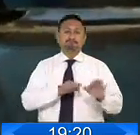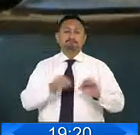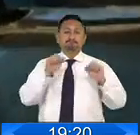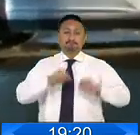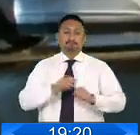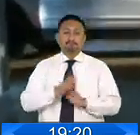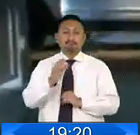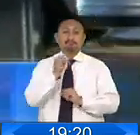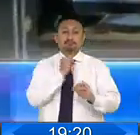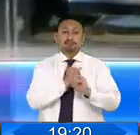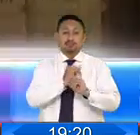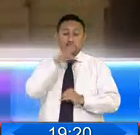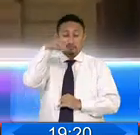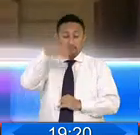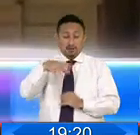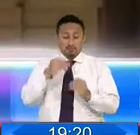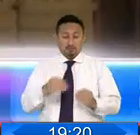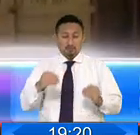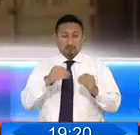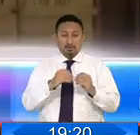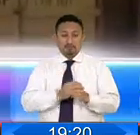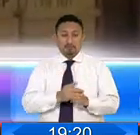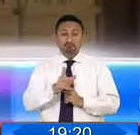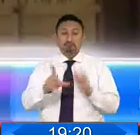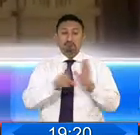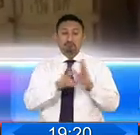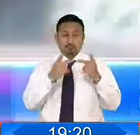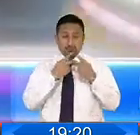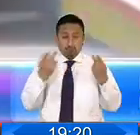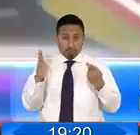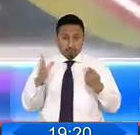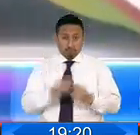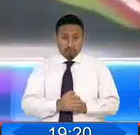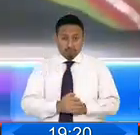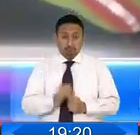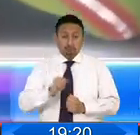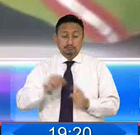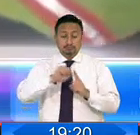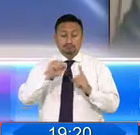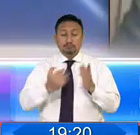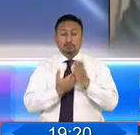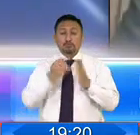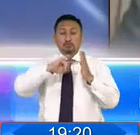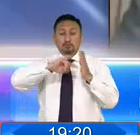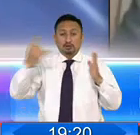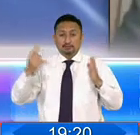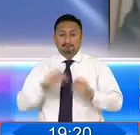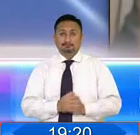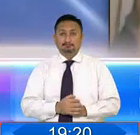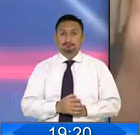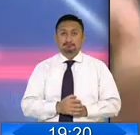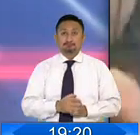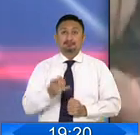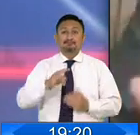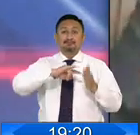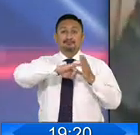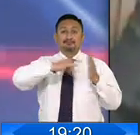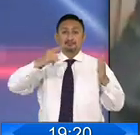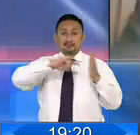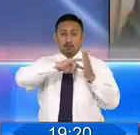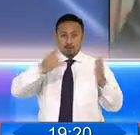las instituciones del Estado ante la ausencia de políticas públicas y sistemas tecnológicos. De